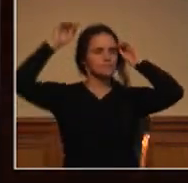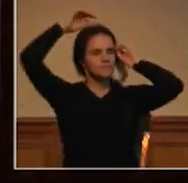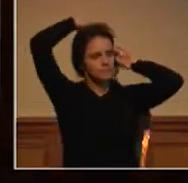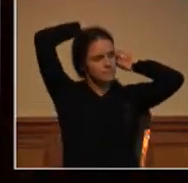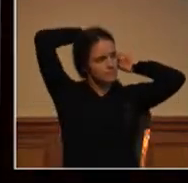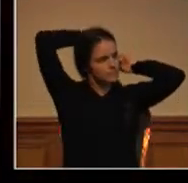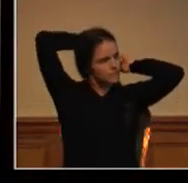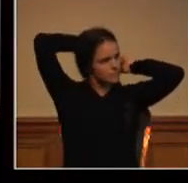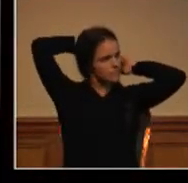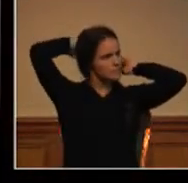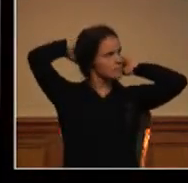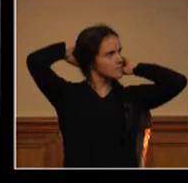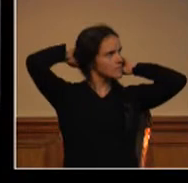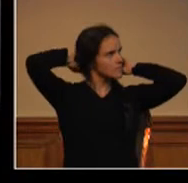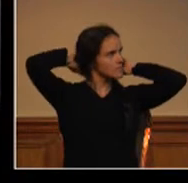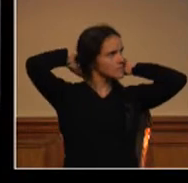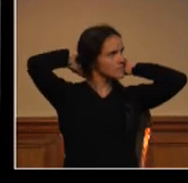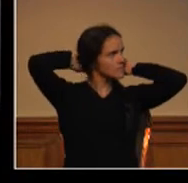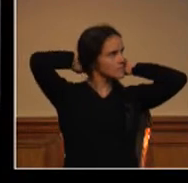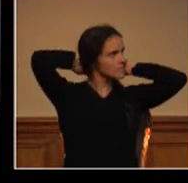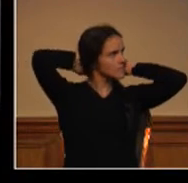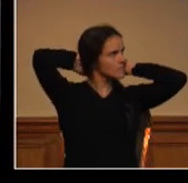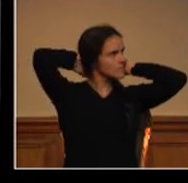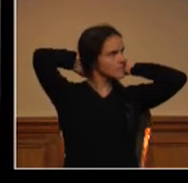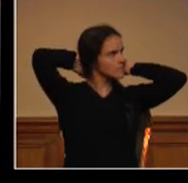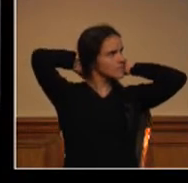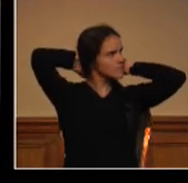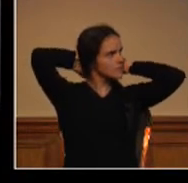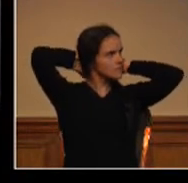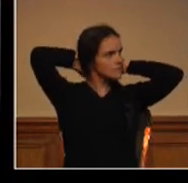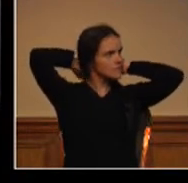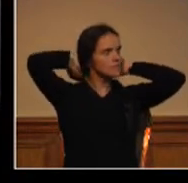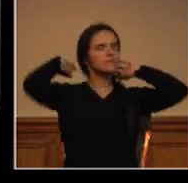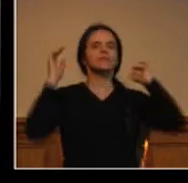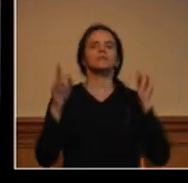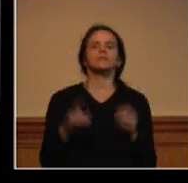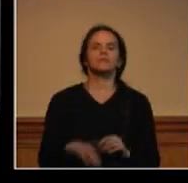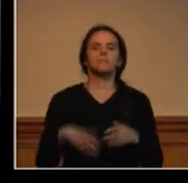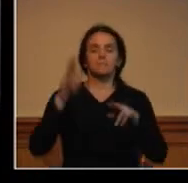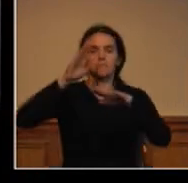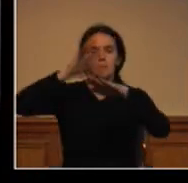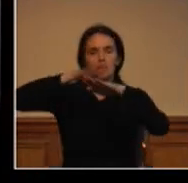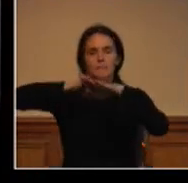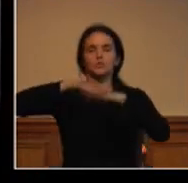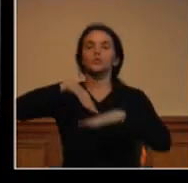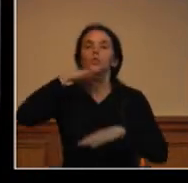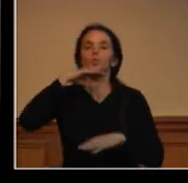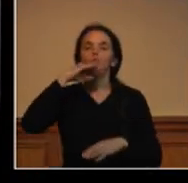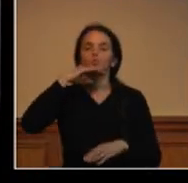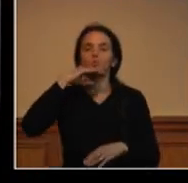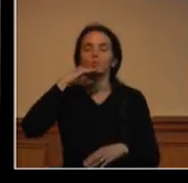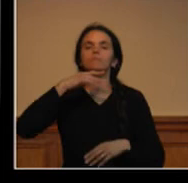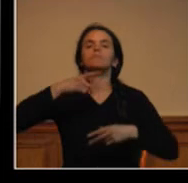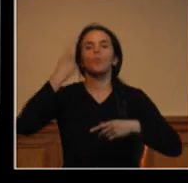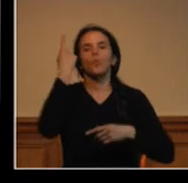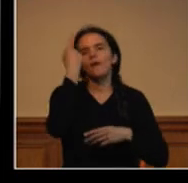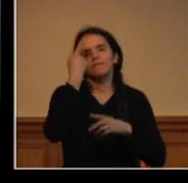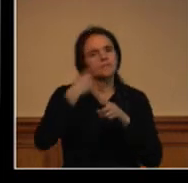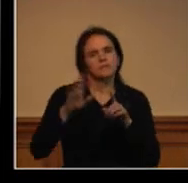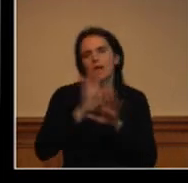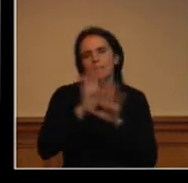Entonces, ya viene. Esta licencia de uso solamente sale una vez. Después, las veces que abran la aplicación, no va a arrojar